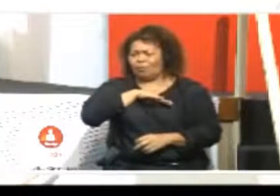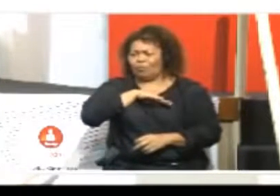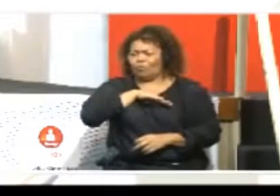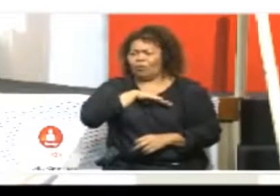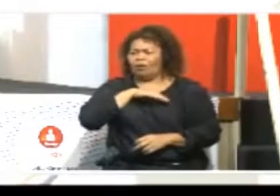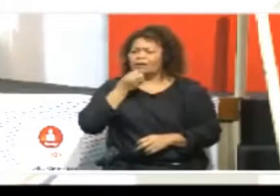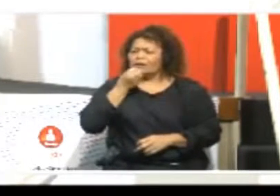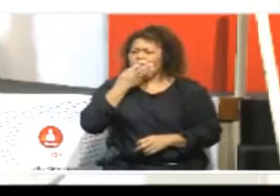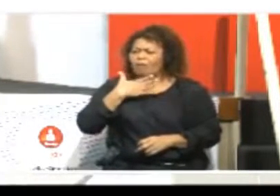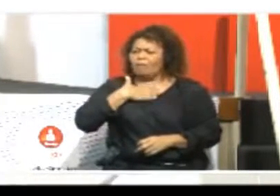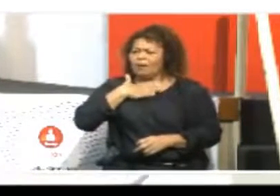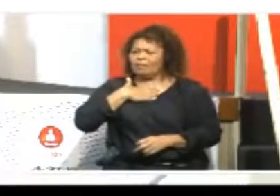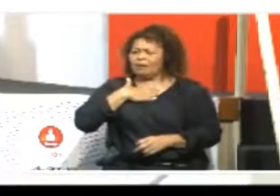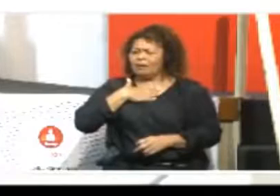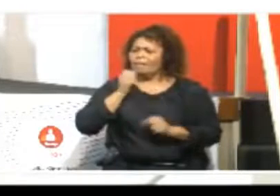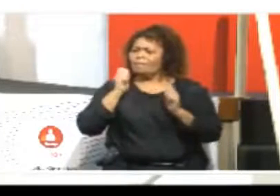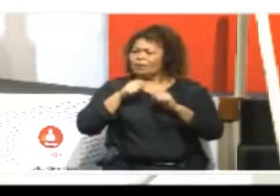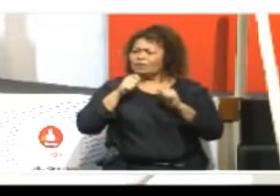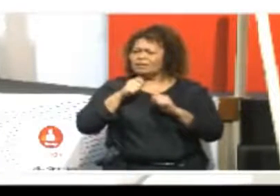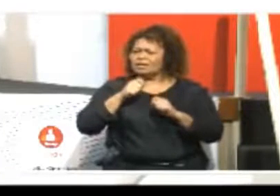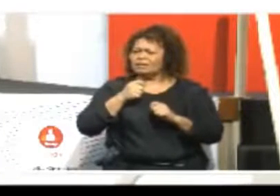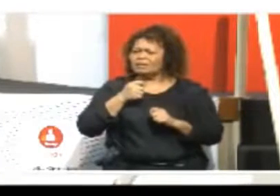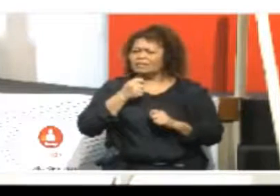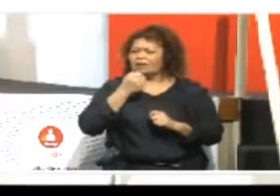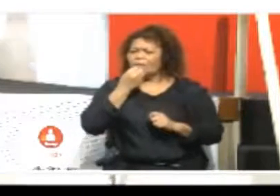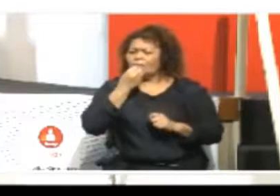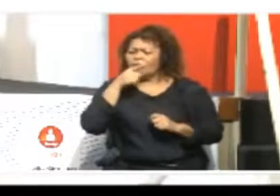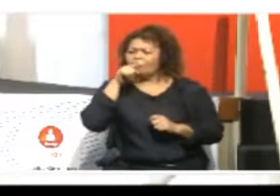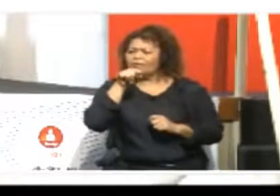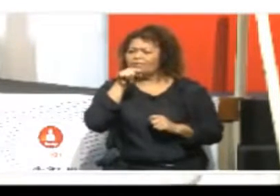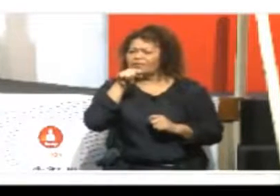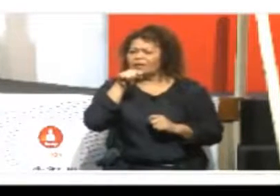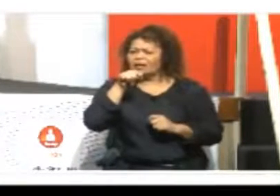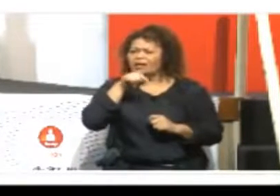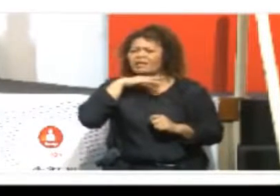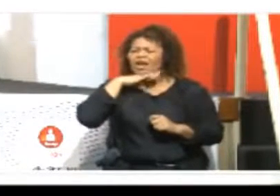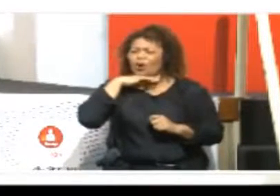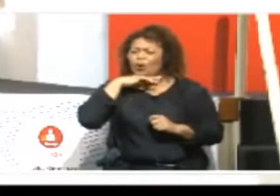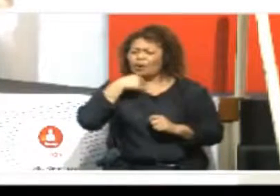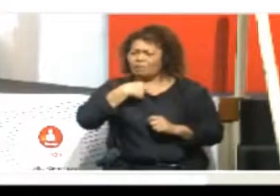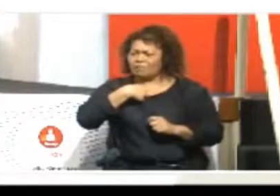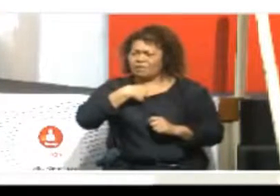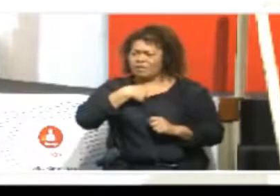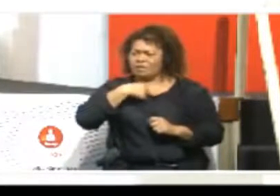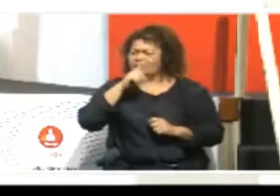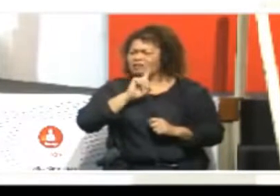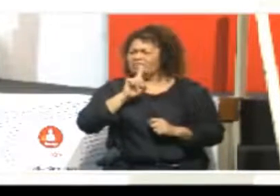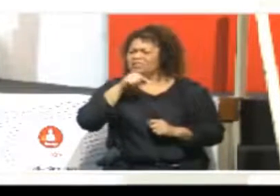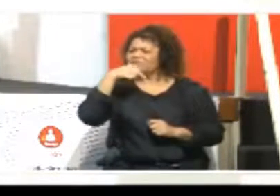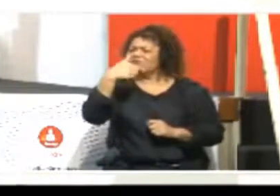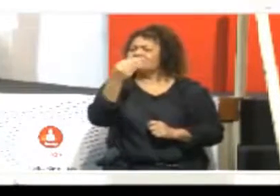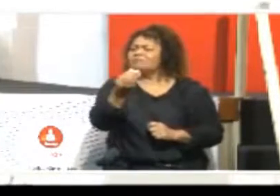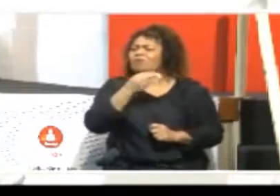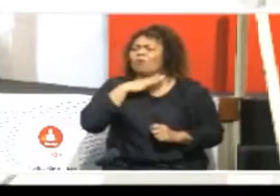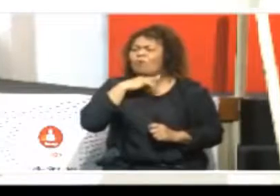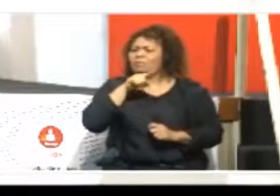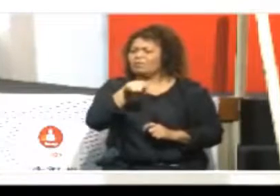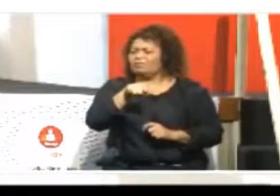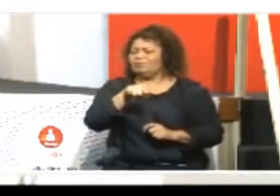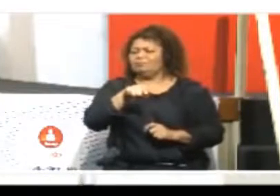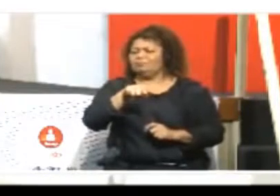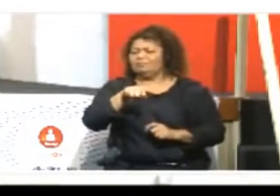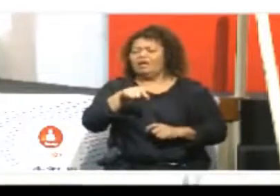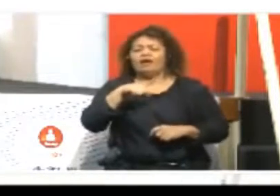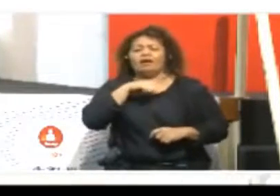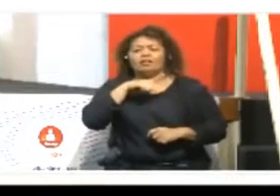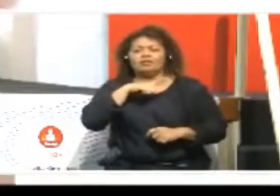usted. Y lo que es malo para mí, puede que no sea malo para usted. Entonces, tratamos de ser neutrales. Sin embargo,